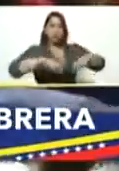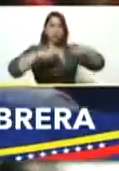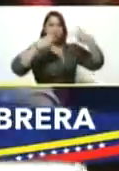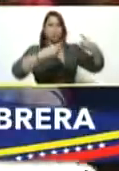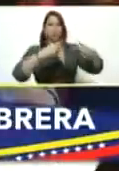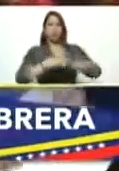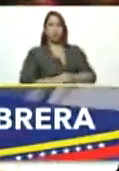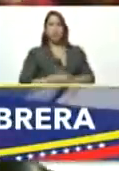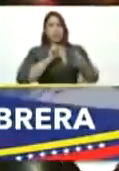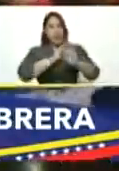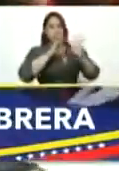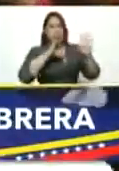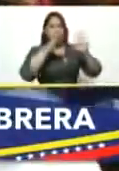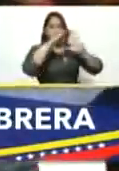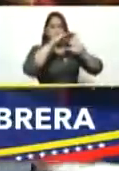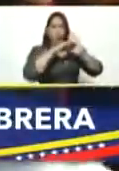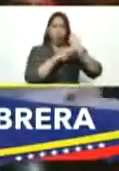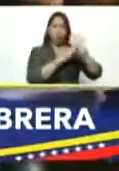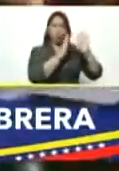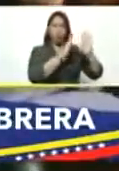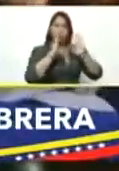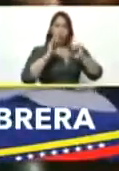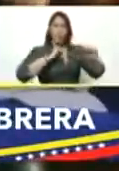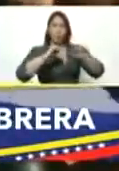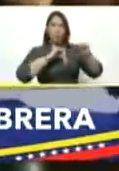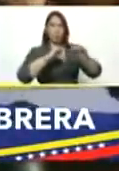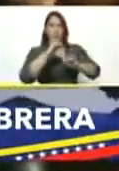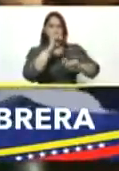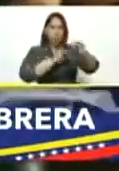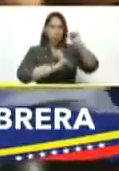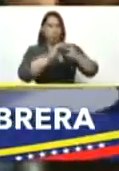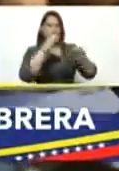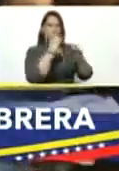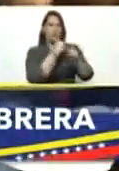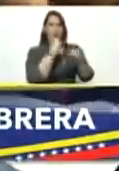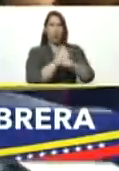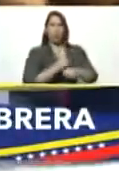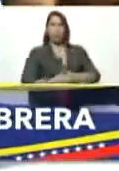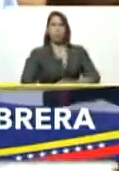claro y preciso del movimiento sindical venezolano